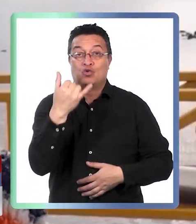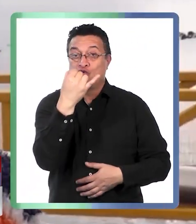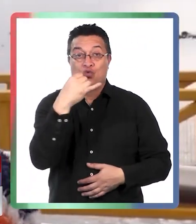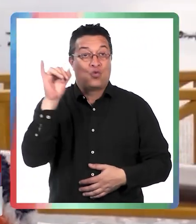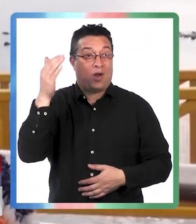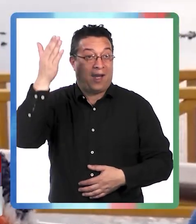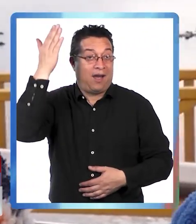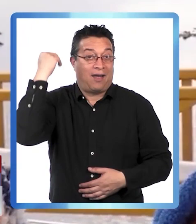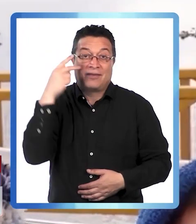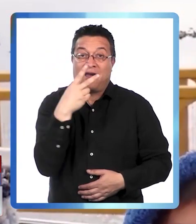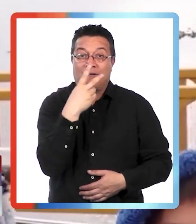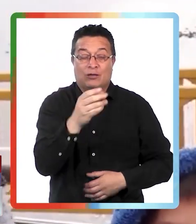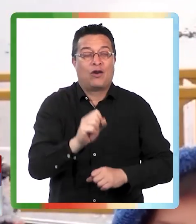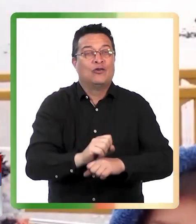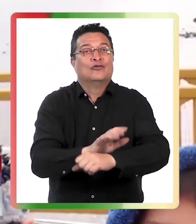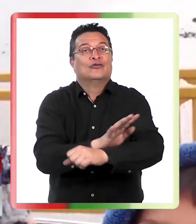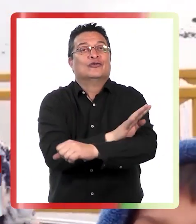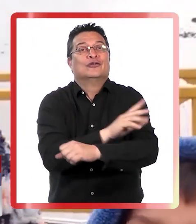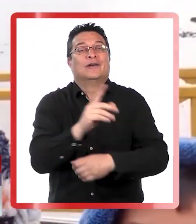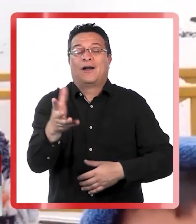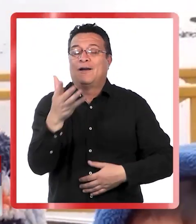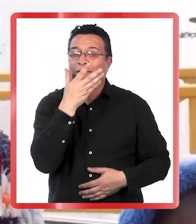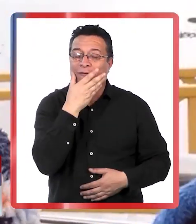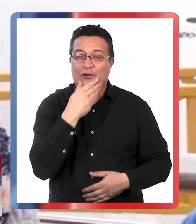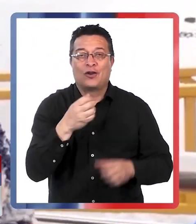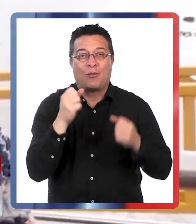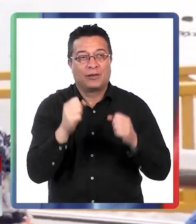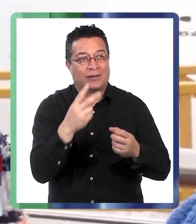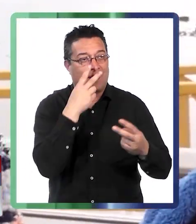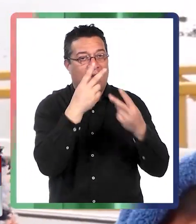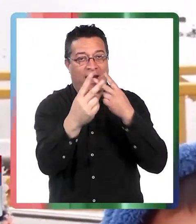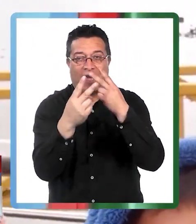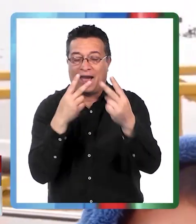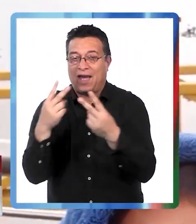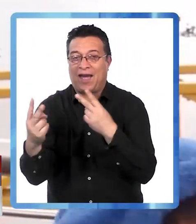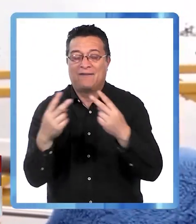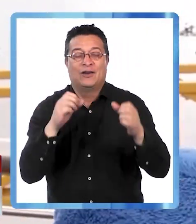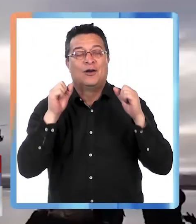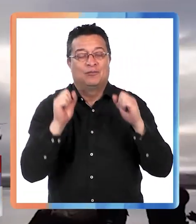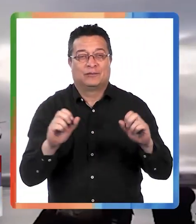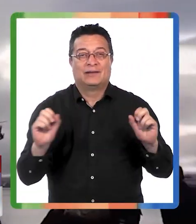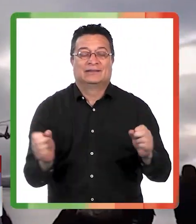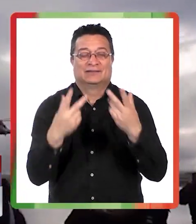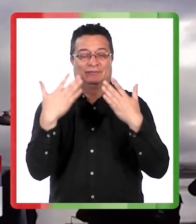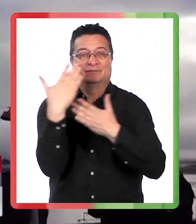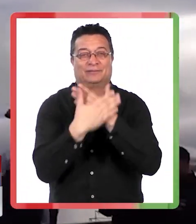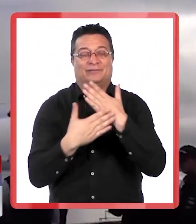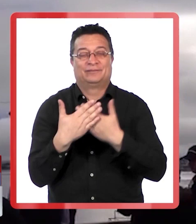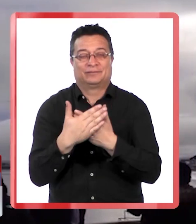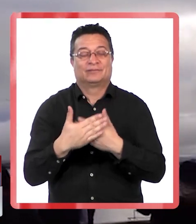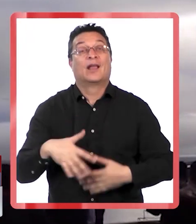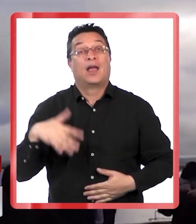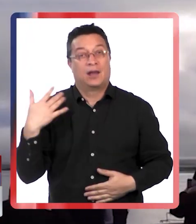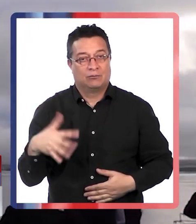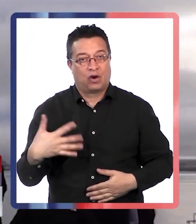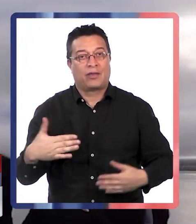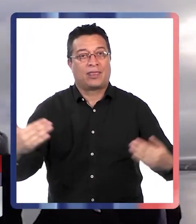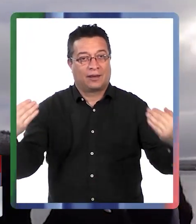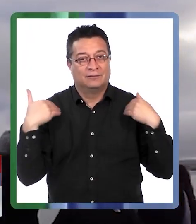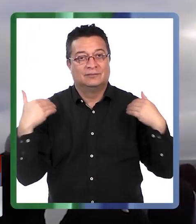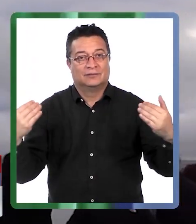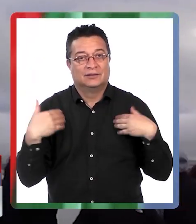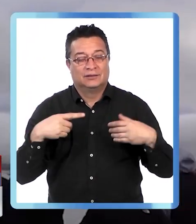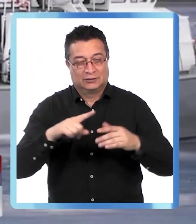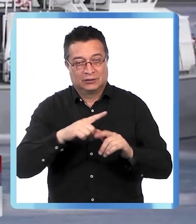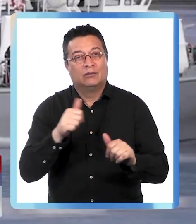muy emocionante y qué rico que lo podamos ver para ver que nos salvaguarden. Importante ejercicio que